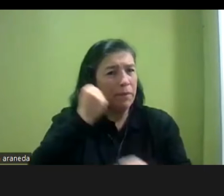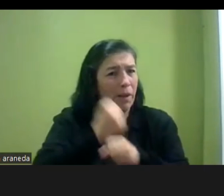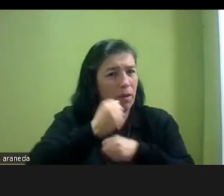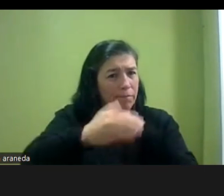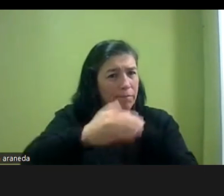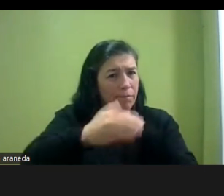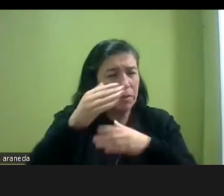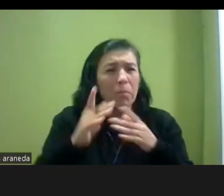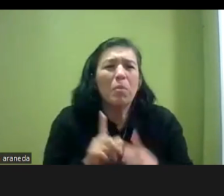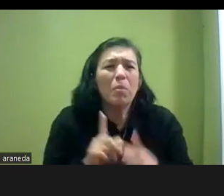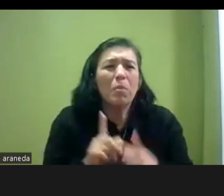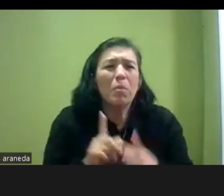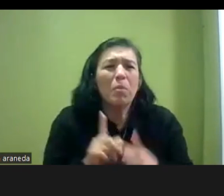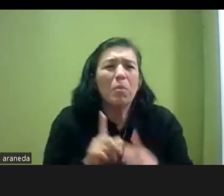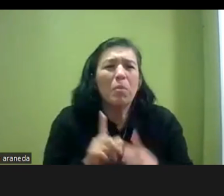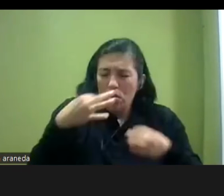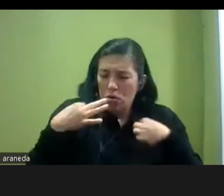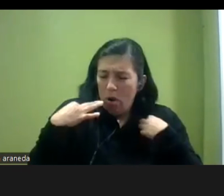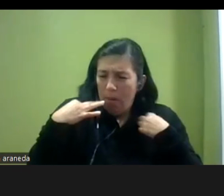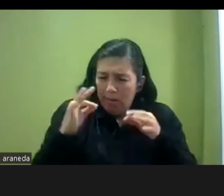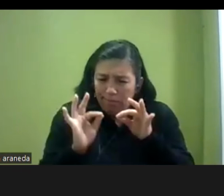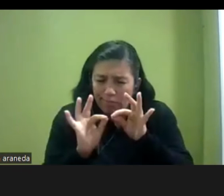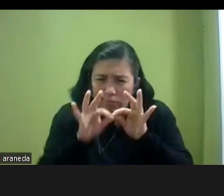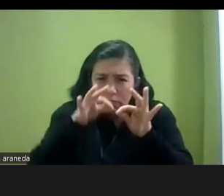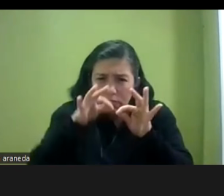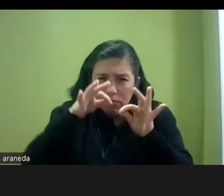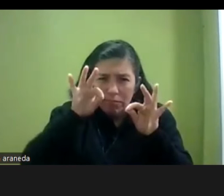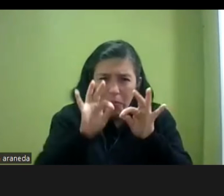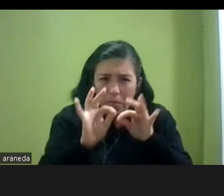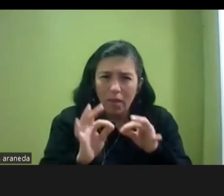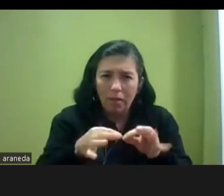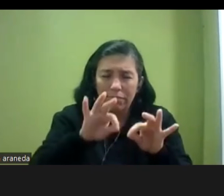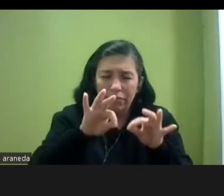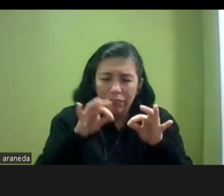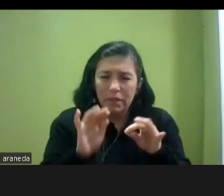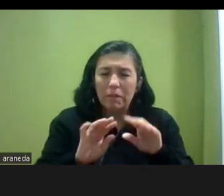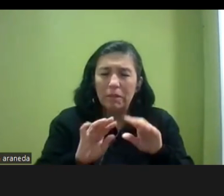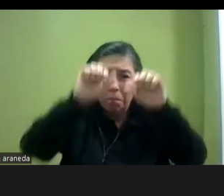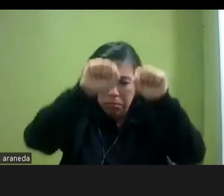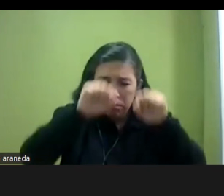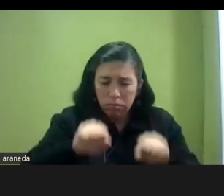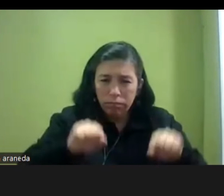hilados finísimos que les permitían tejer, por lo tanto,